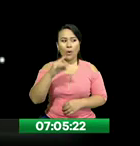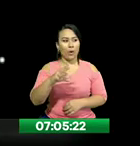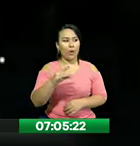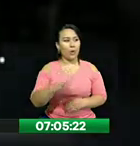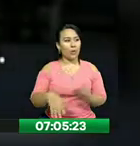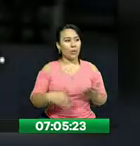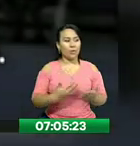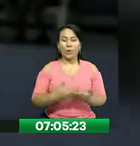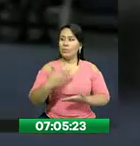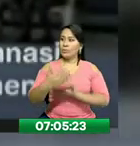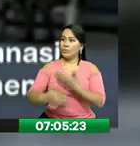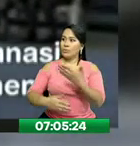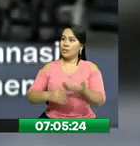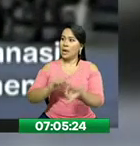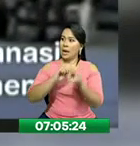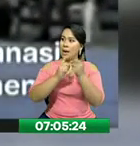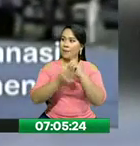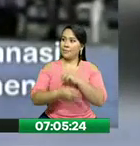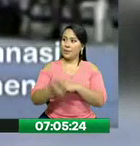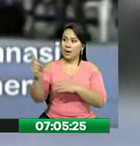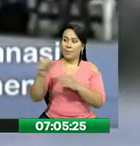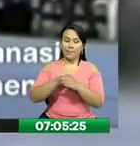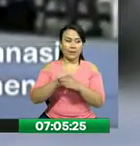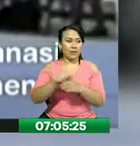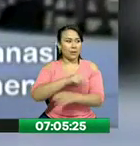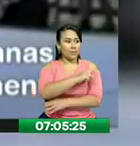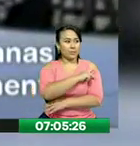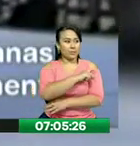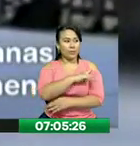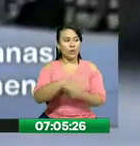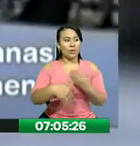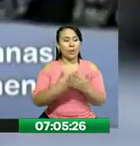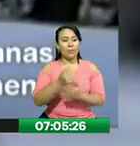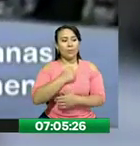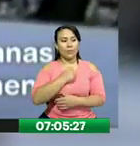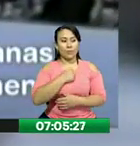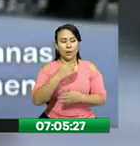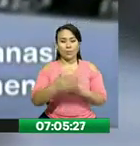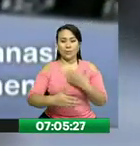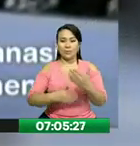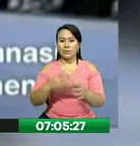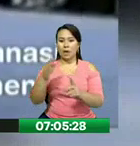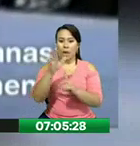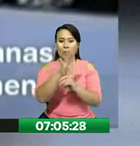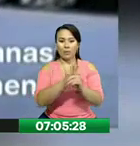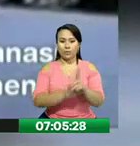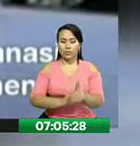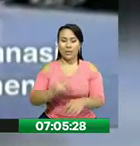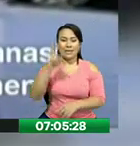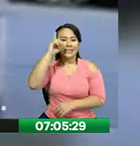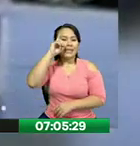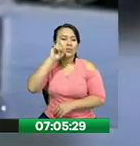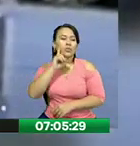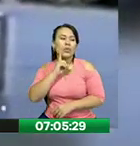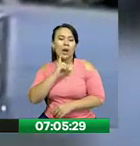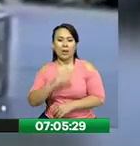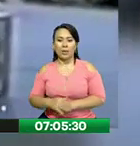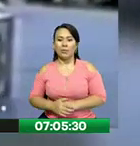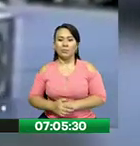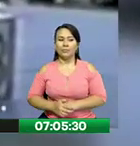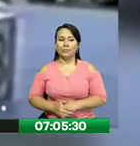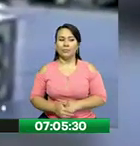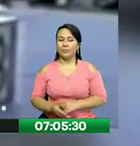todo cambió. El entrenador y dueño del gimnasio empezó a agredirme sexualmente, desde los